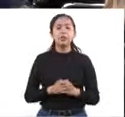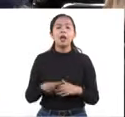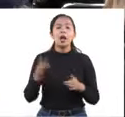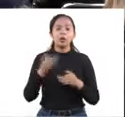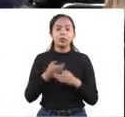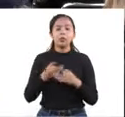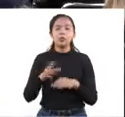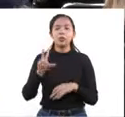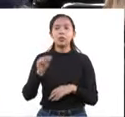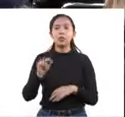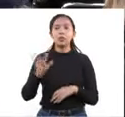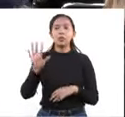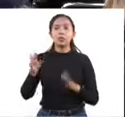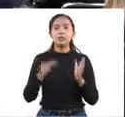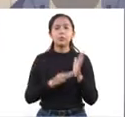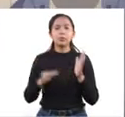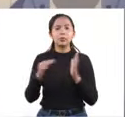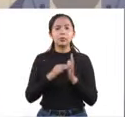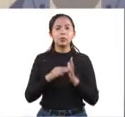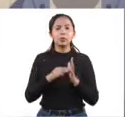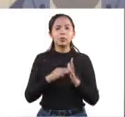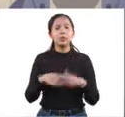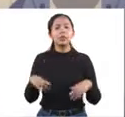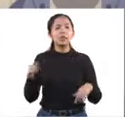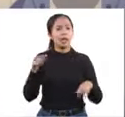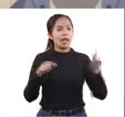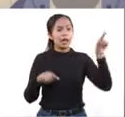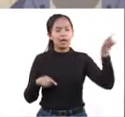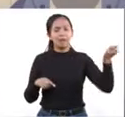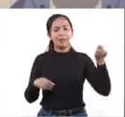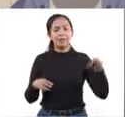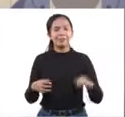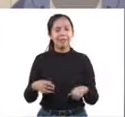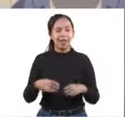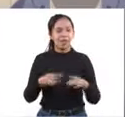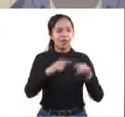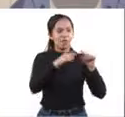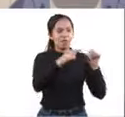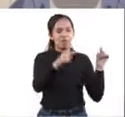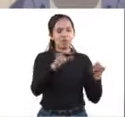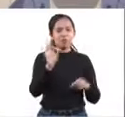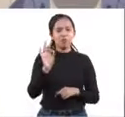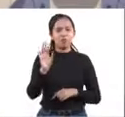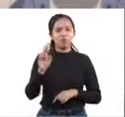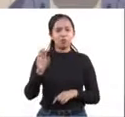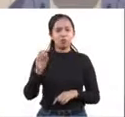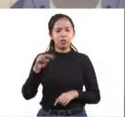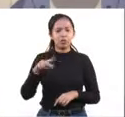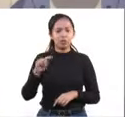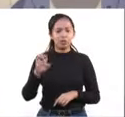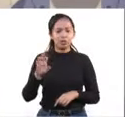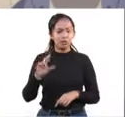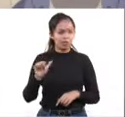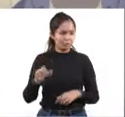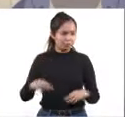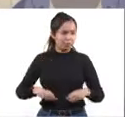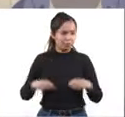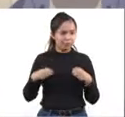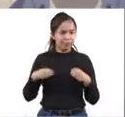de mexicanos en ambos lados de la frontera. Si nos contamos y eliminamos ese